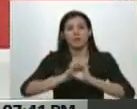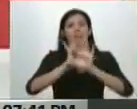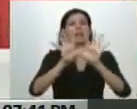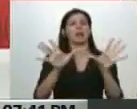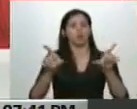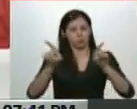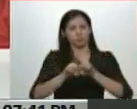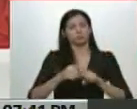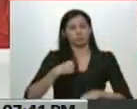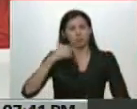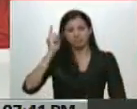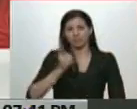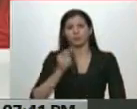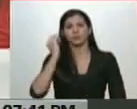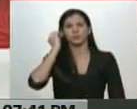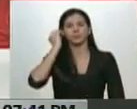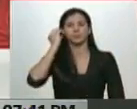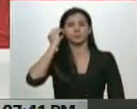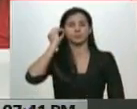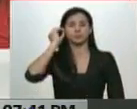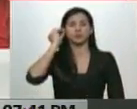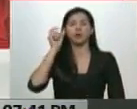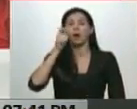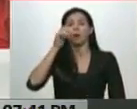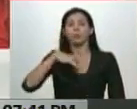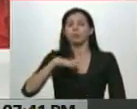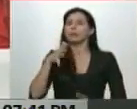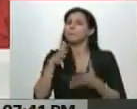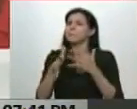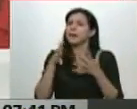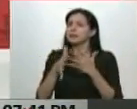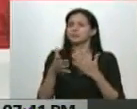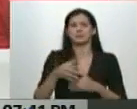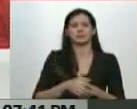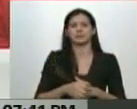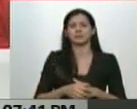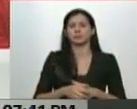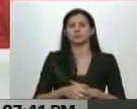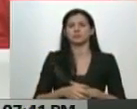nuestro deber, al pueblo venezolano sobre lo que está aconteciendo